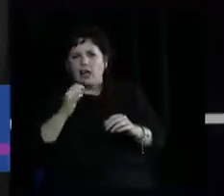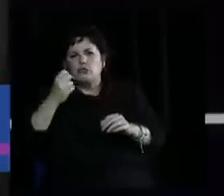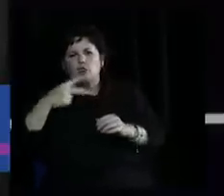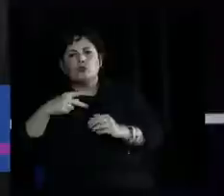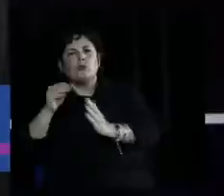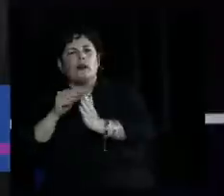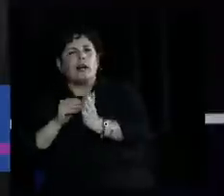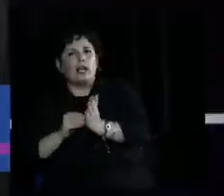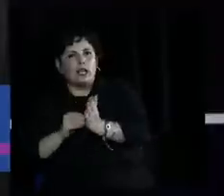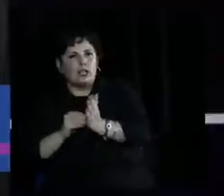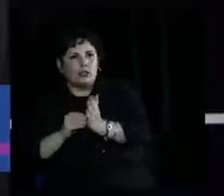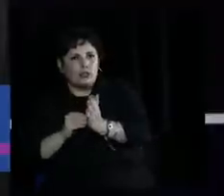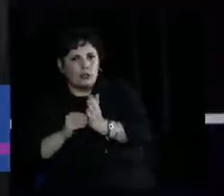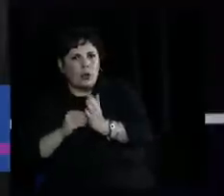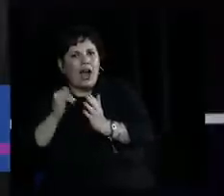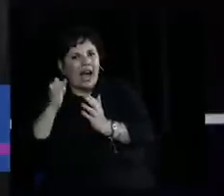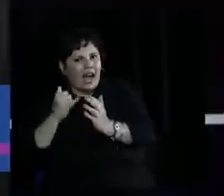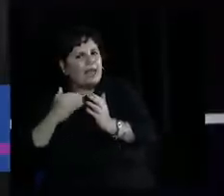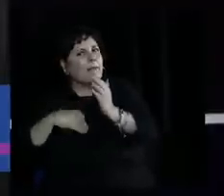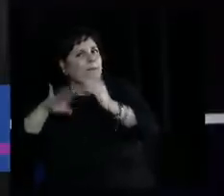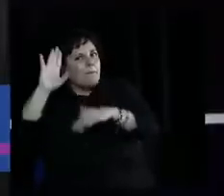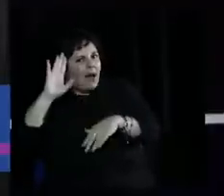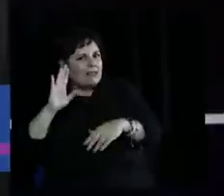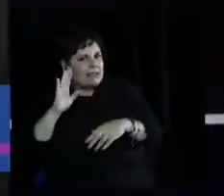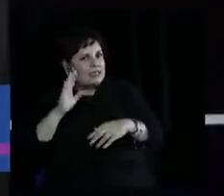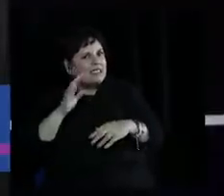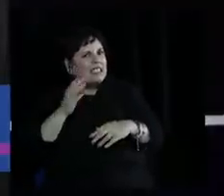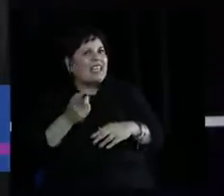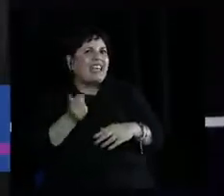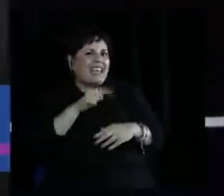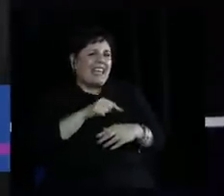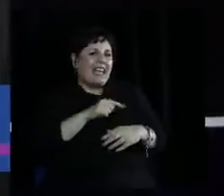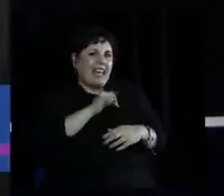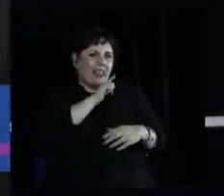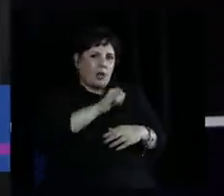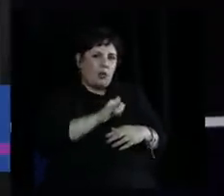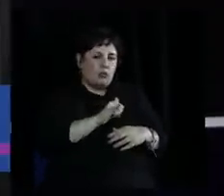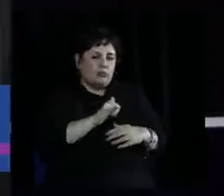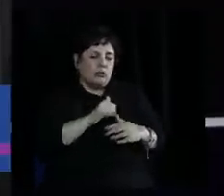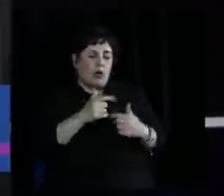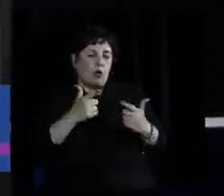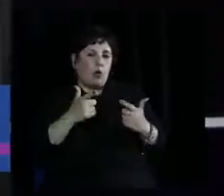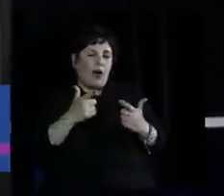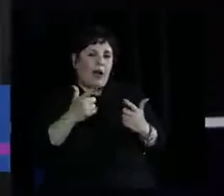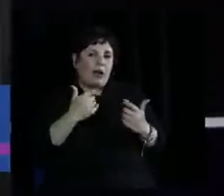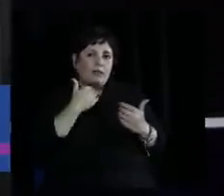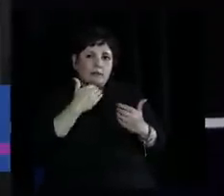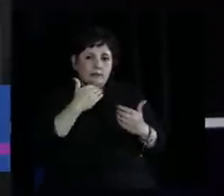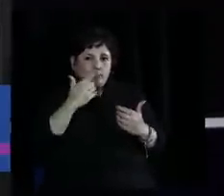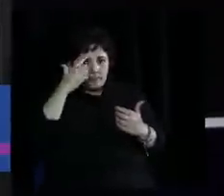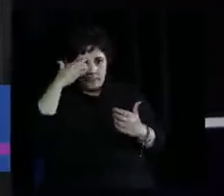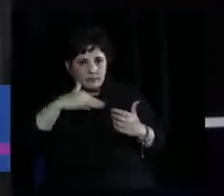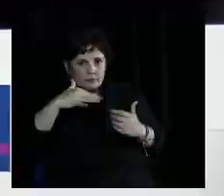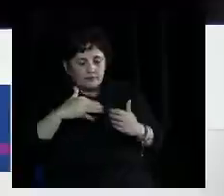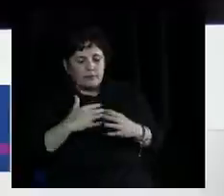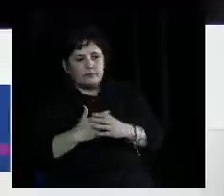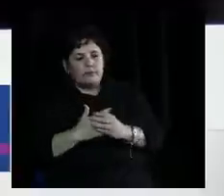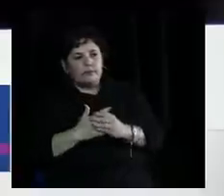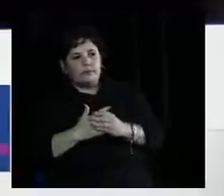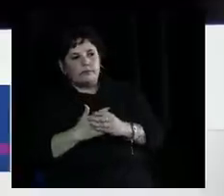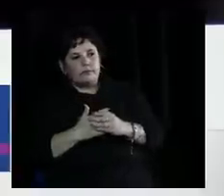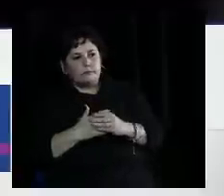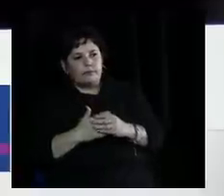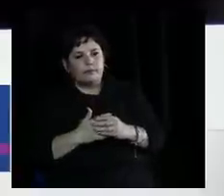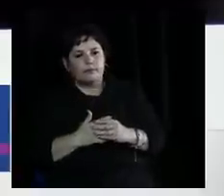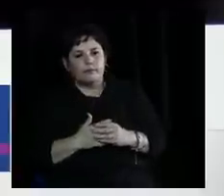o que en realidad están pasando más cosas de las que es como que es más difícil monitorear o que no llegan. Bueno, en primer lugar,